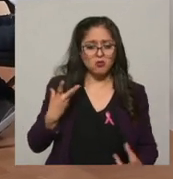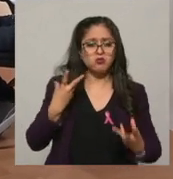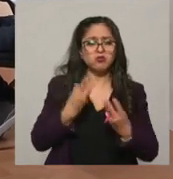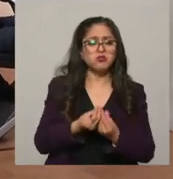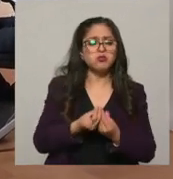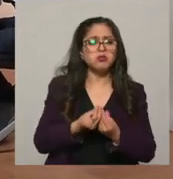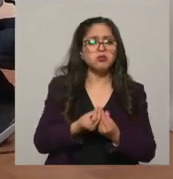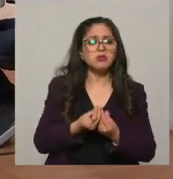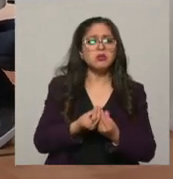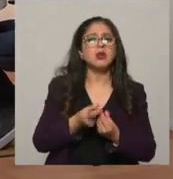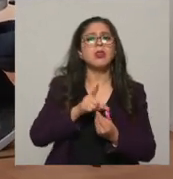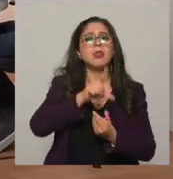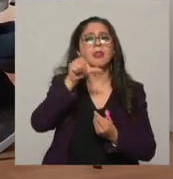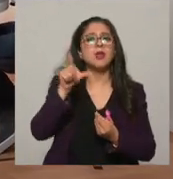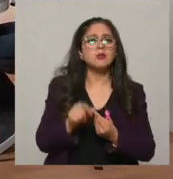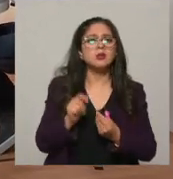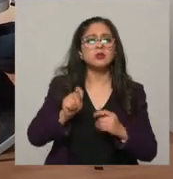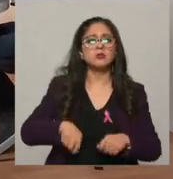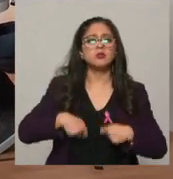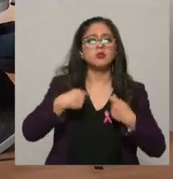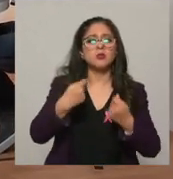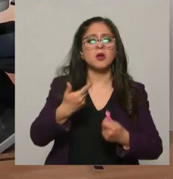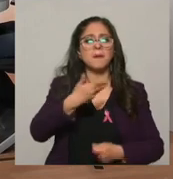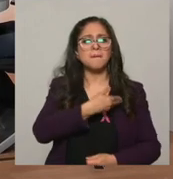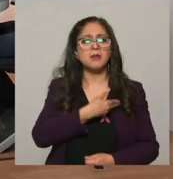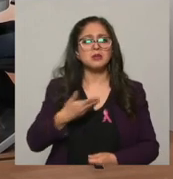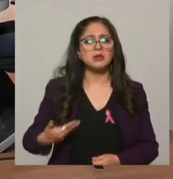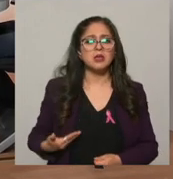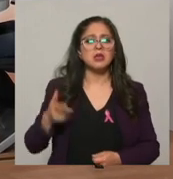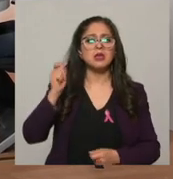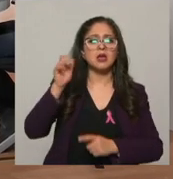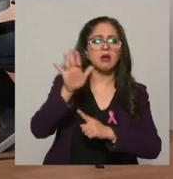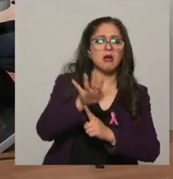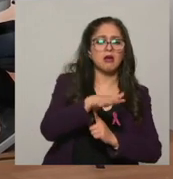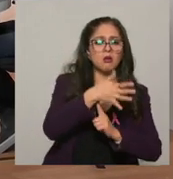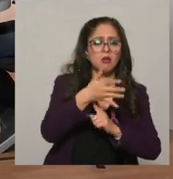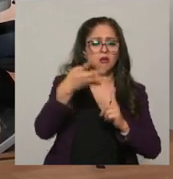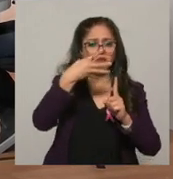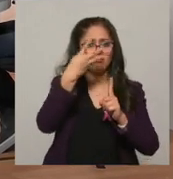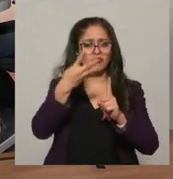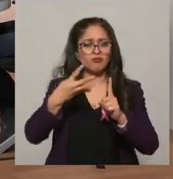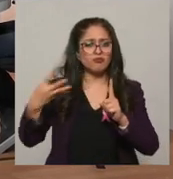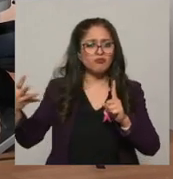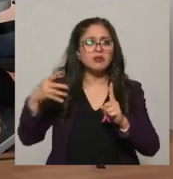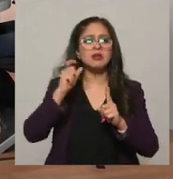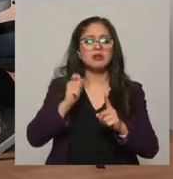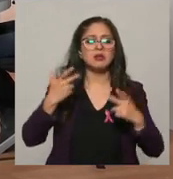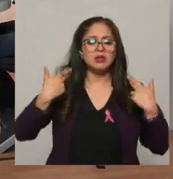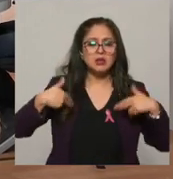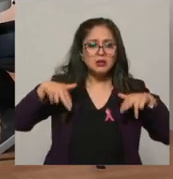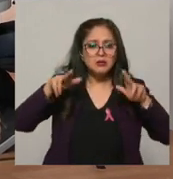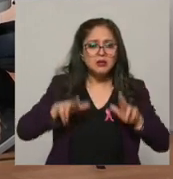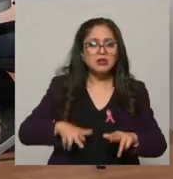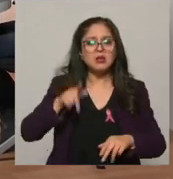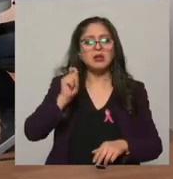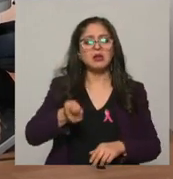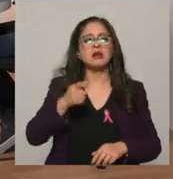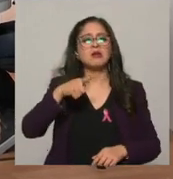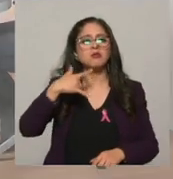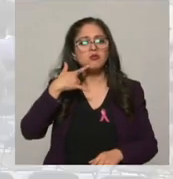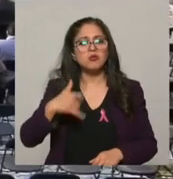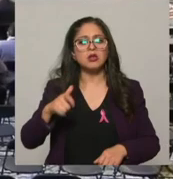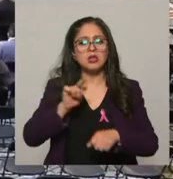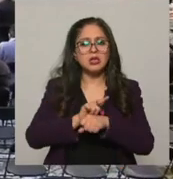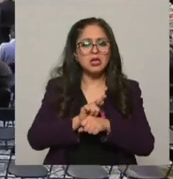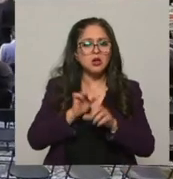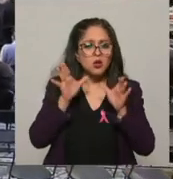problemática, logra darle al presidente la bandera del arco iris, que es el símbolo de la lucha gay, de la